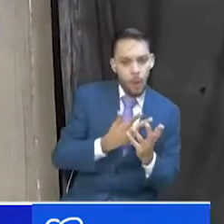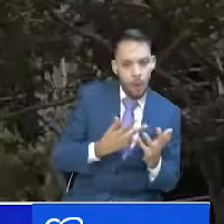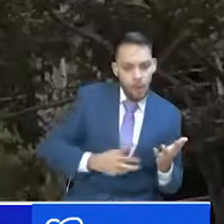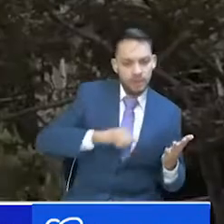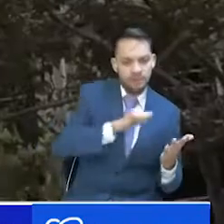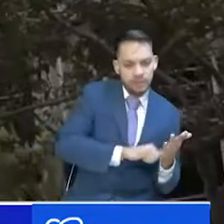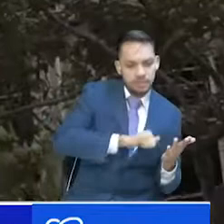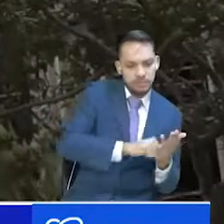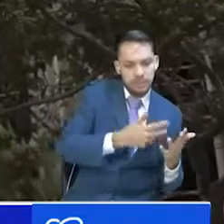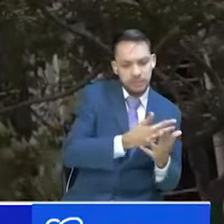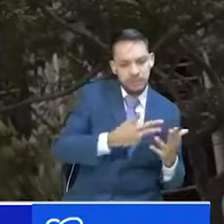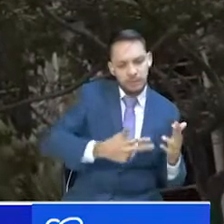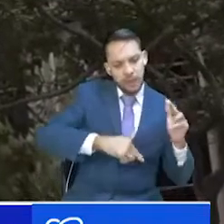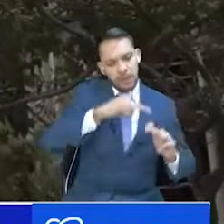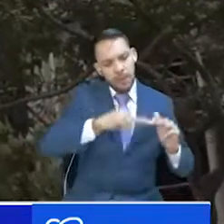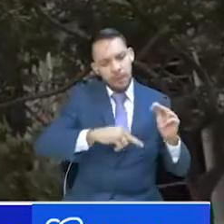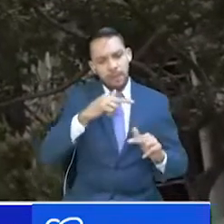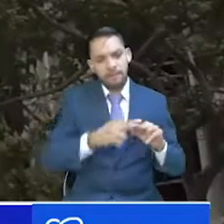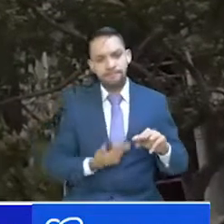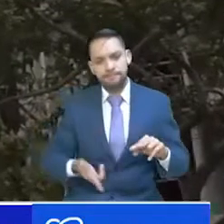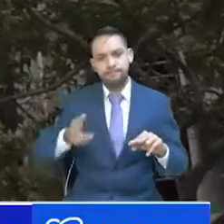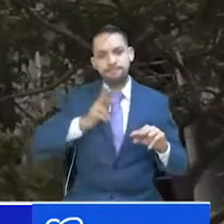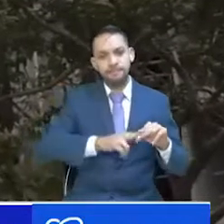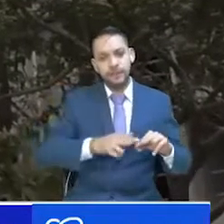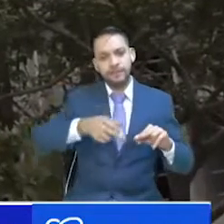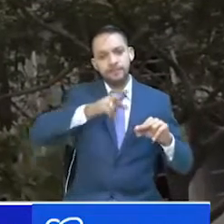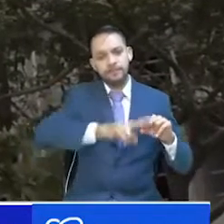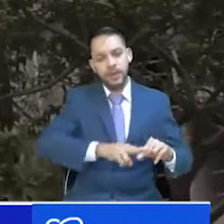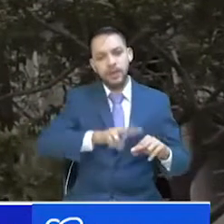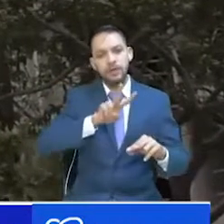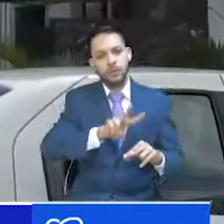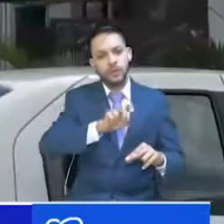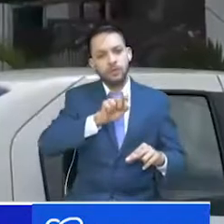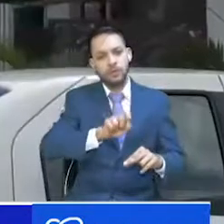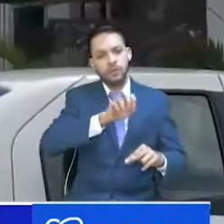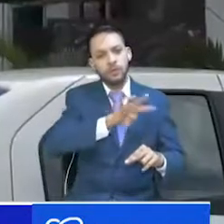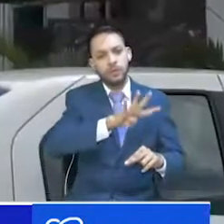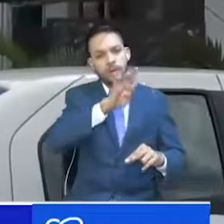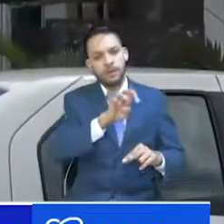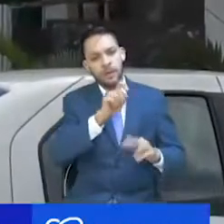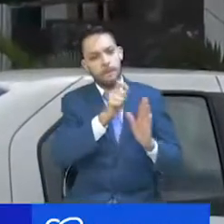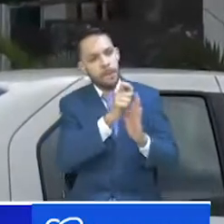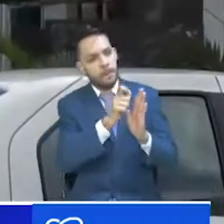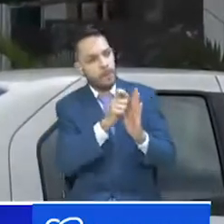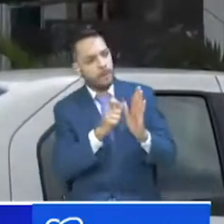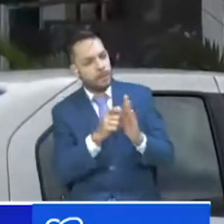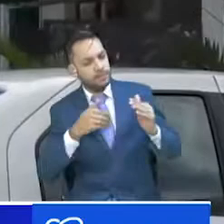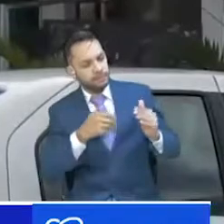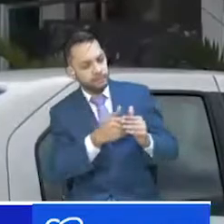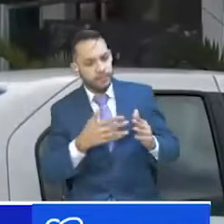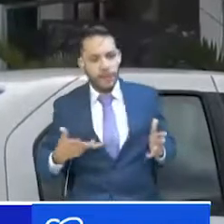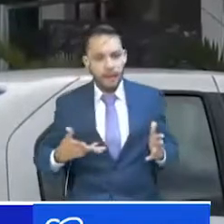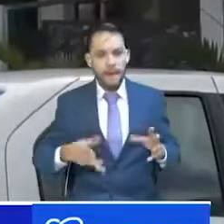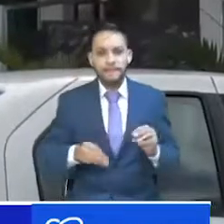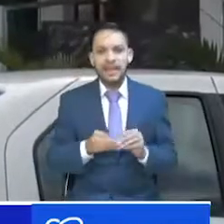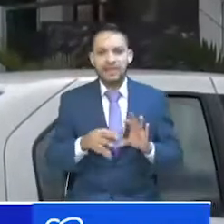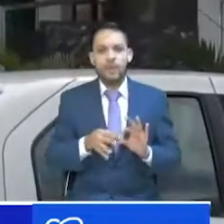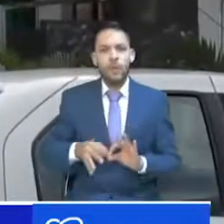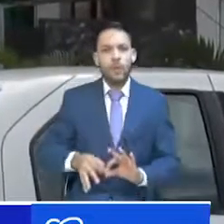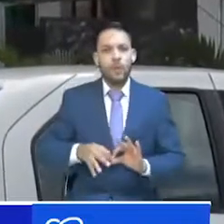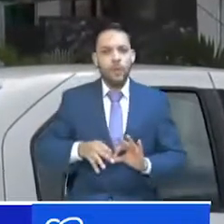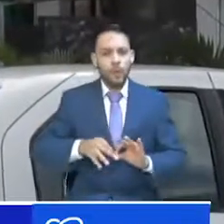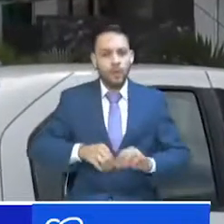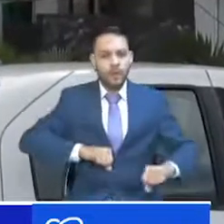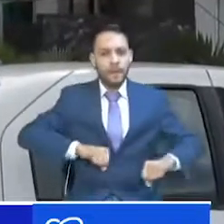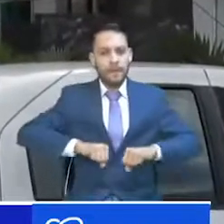registrando un incremento de 245 puntos con respecto al año anterior eso unido a toda la dinámica económica que